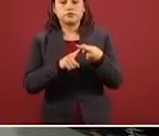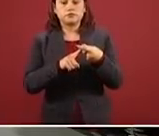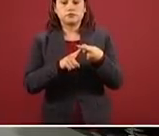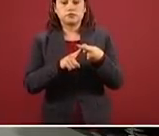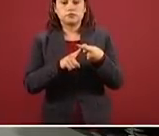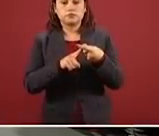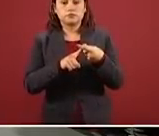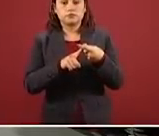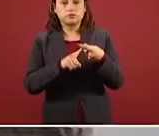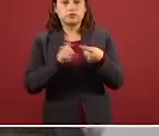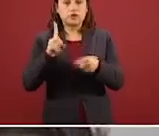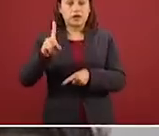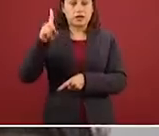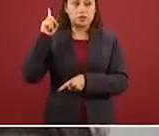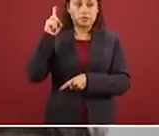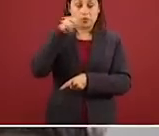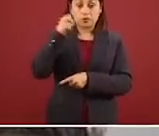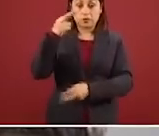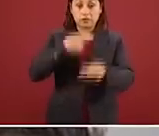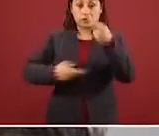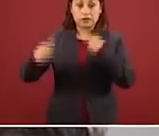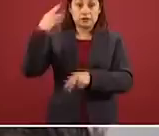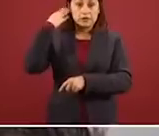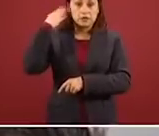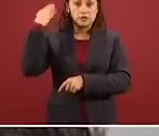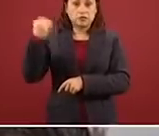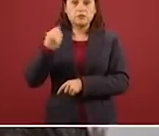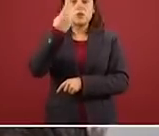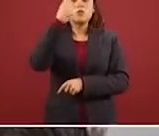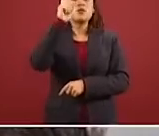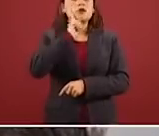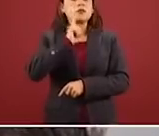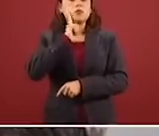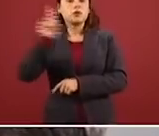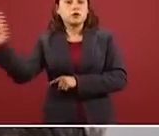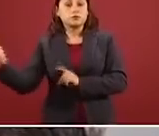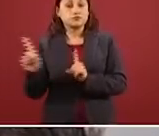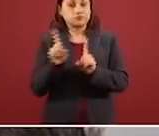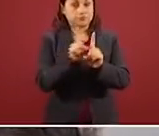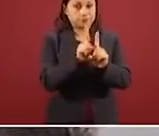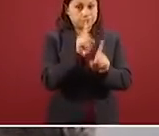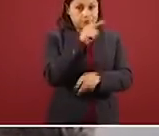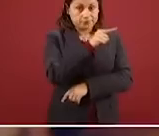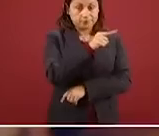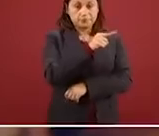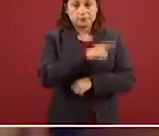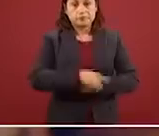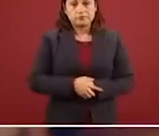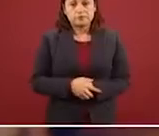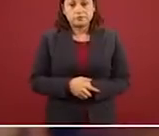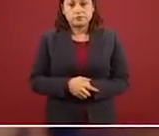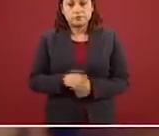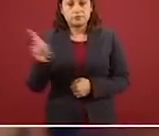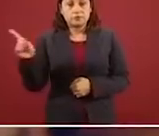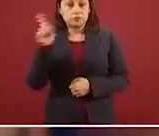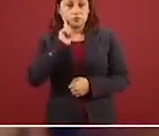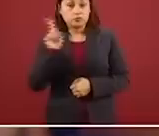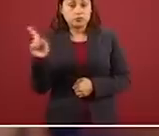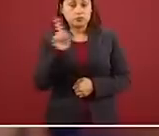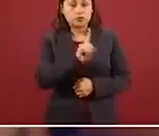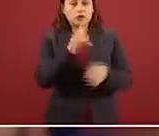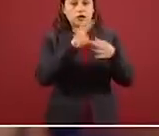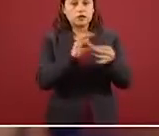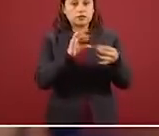cuando usted regresaba de Colima, una joven se le acercó y le expuso el asesinato de su